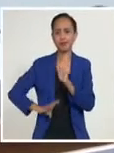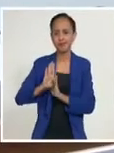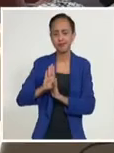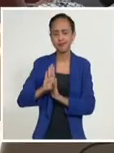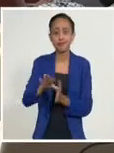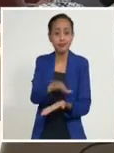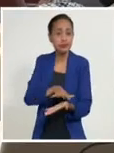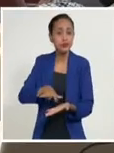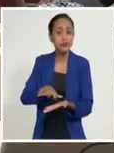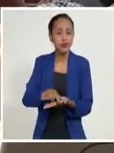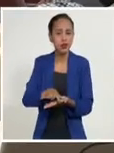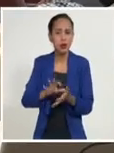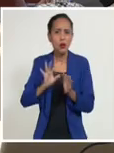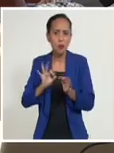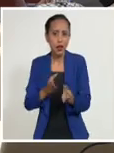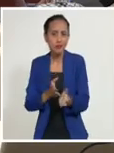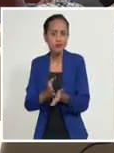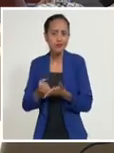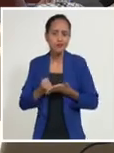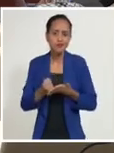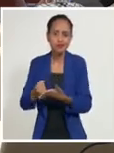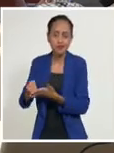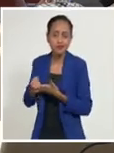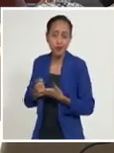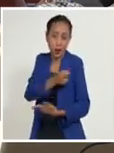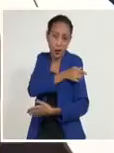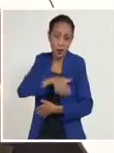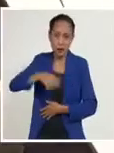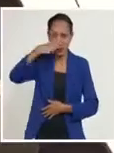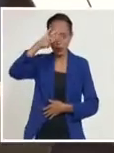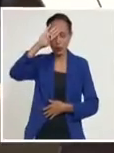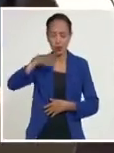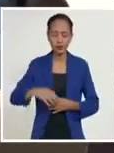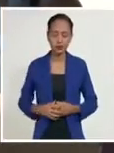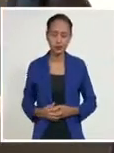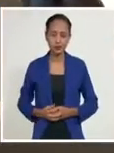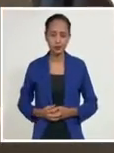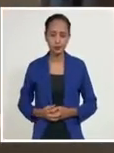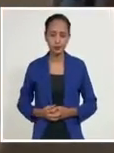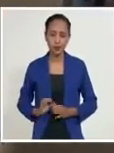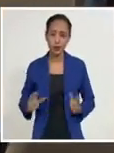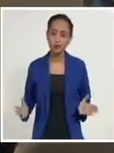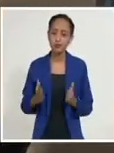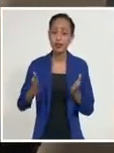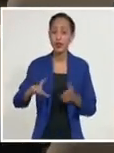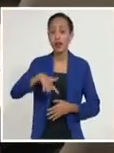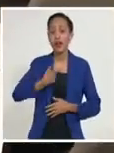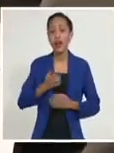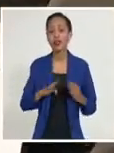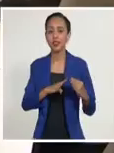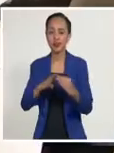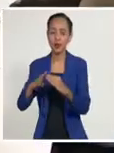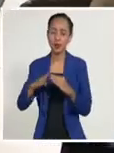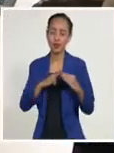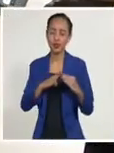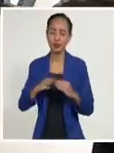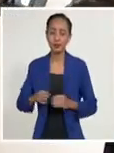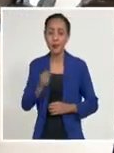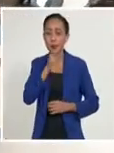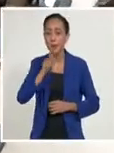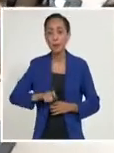para que sean sostenibles y den un salto de calidad en beneficio del arte y la comunidad thalía gonzález